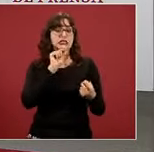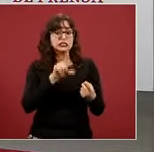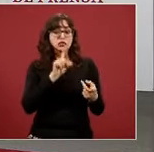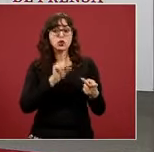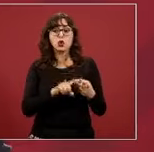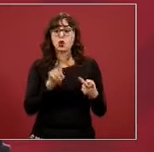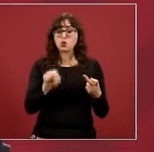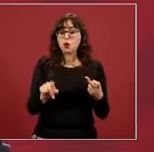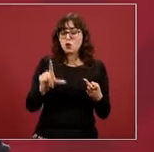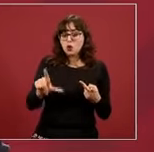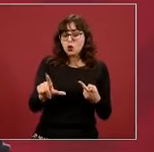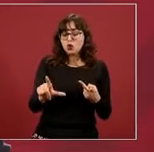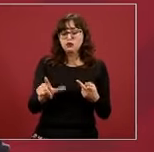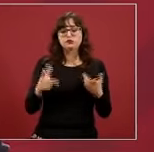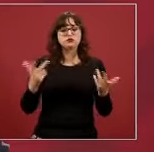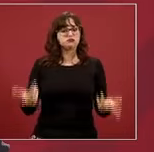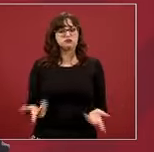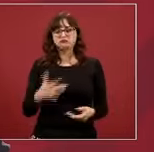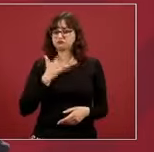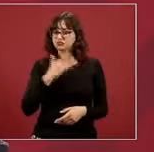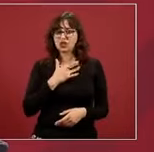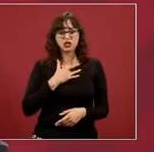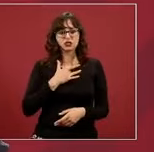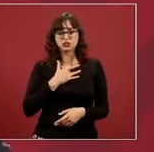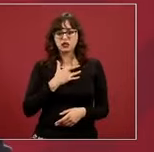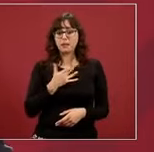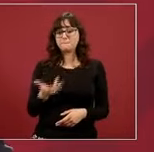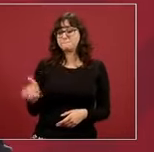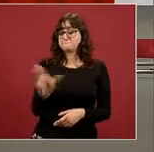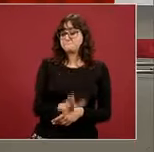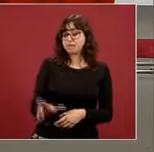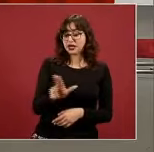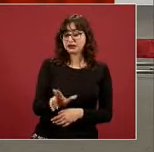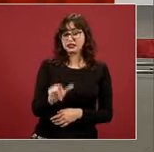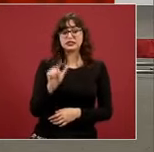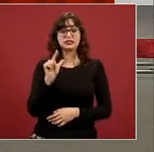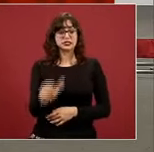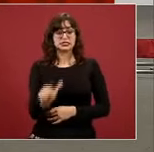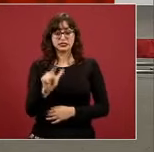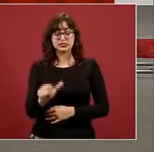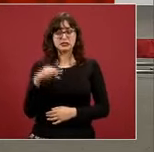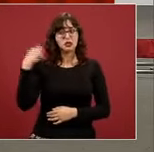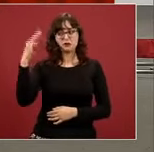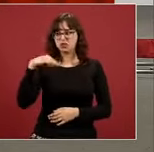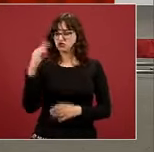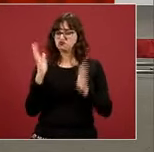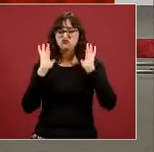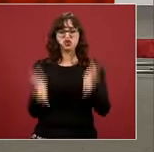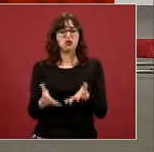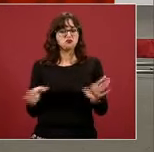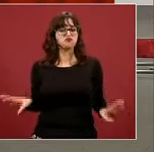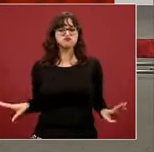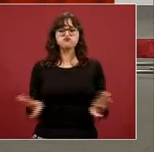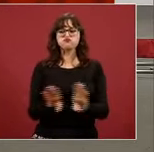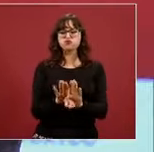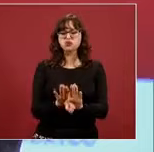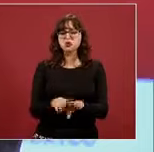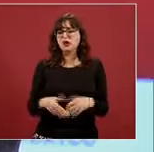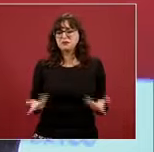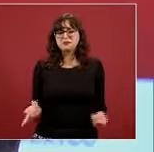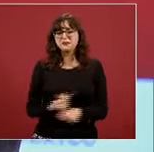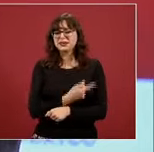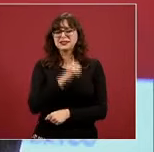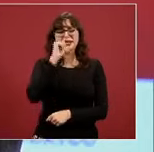tomaron la decisión de suspender inmediatamente el martes 17 de marzo, lo cual no tiene mayor